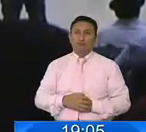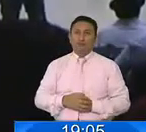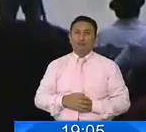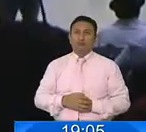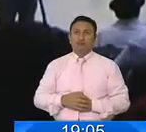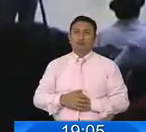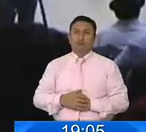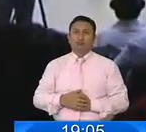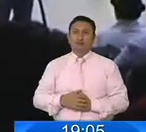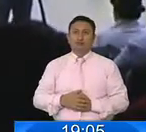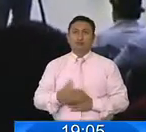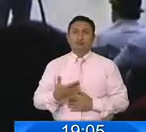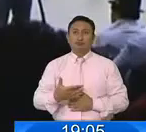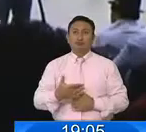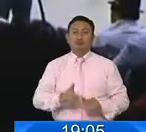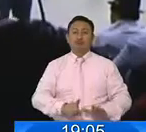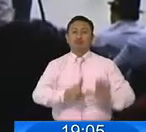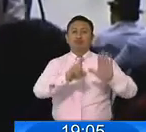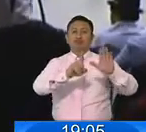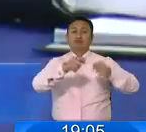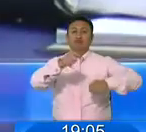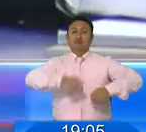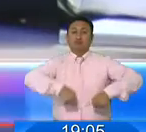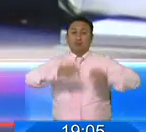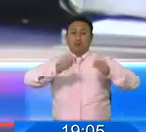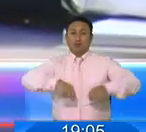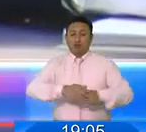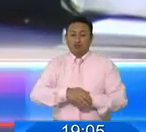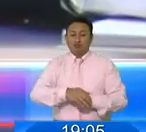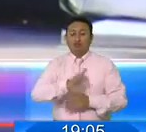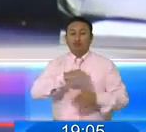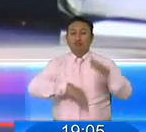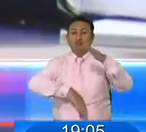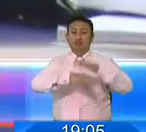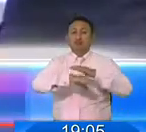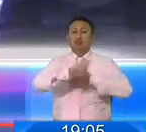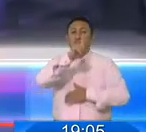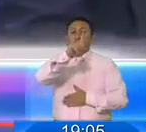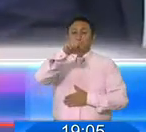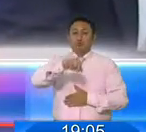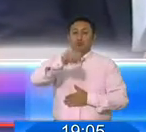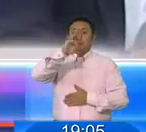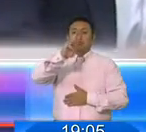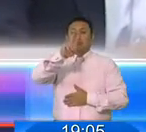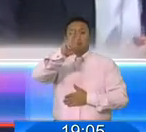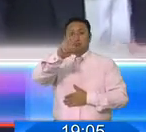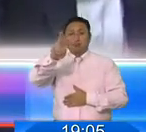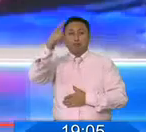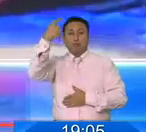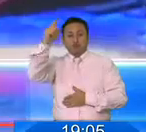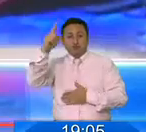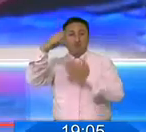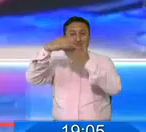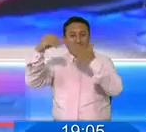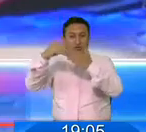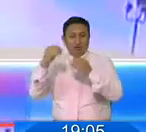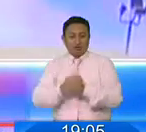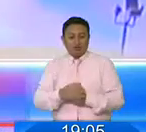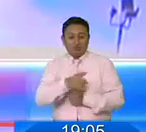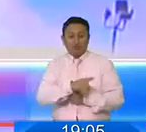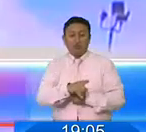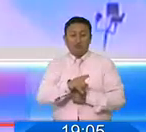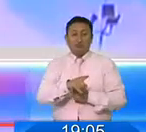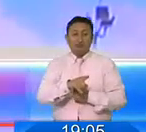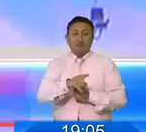son seis contratos petróleos que ascienden a mil 622 millones de dólares en campos a cargo de